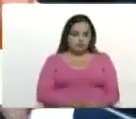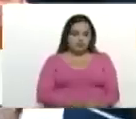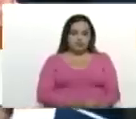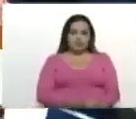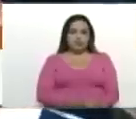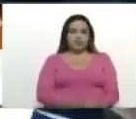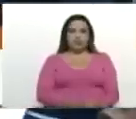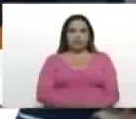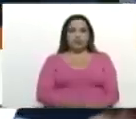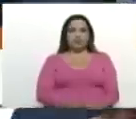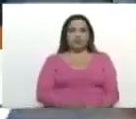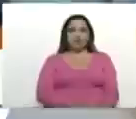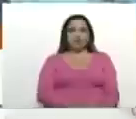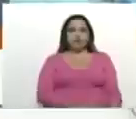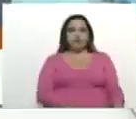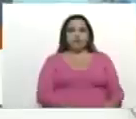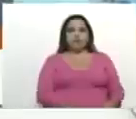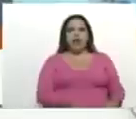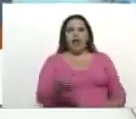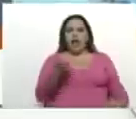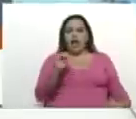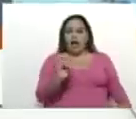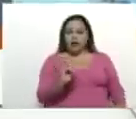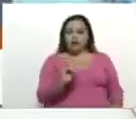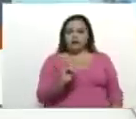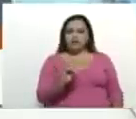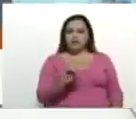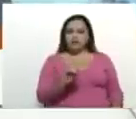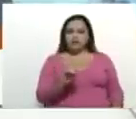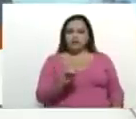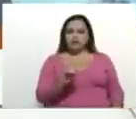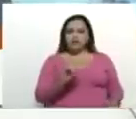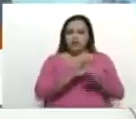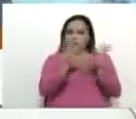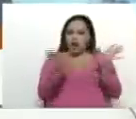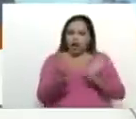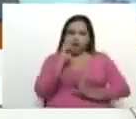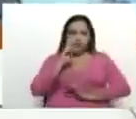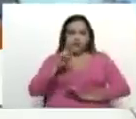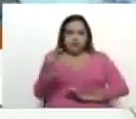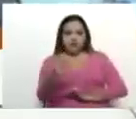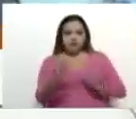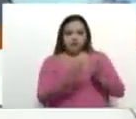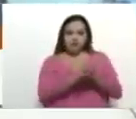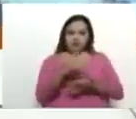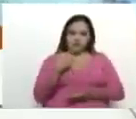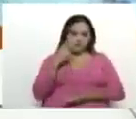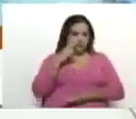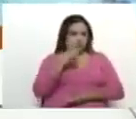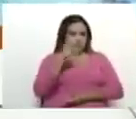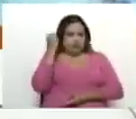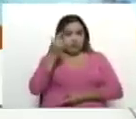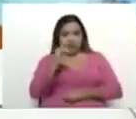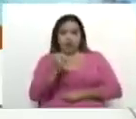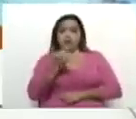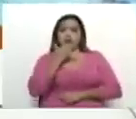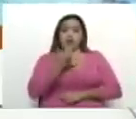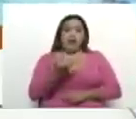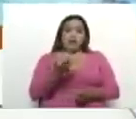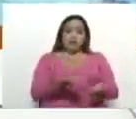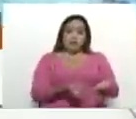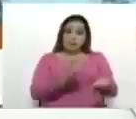desde mi punto de vista errada que la peor agresión o